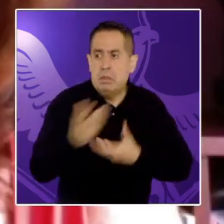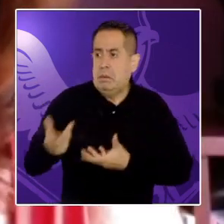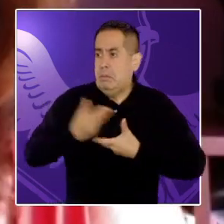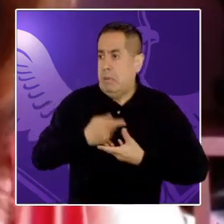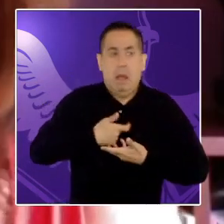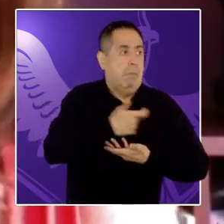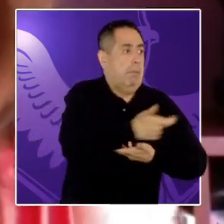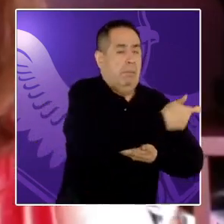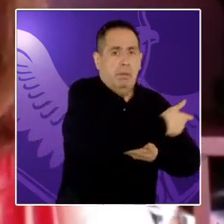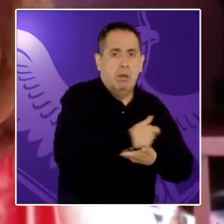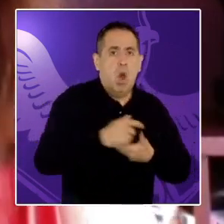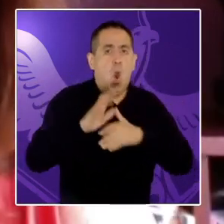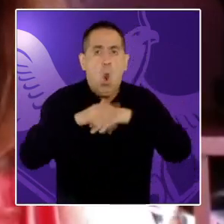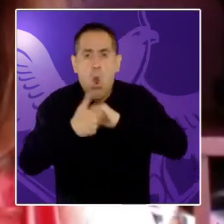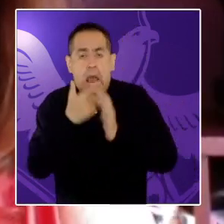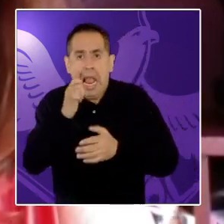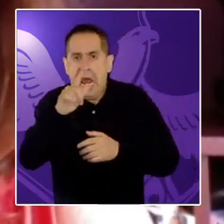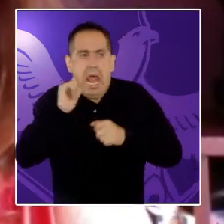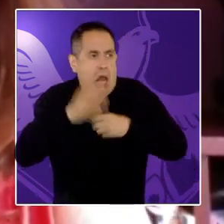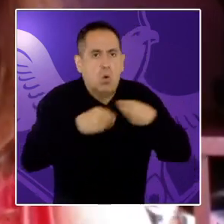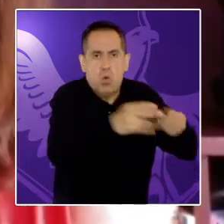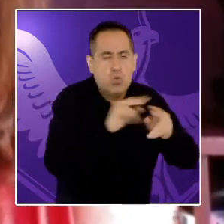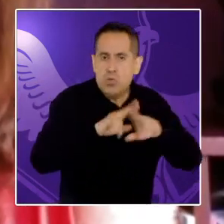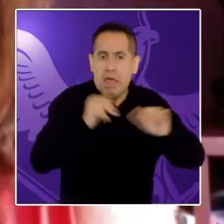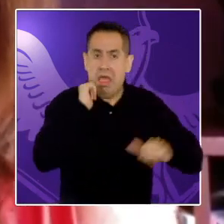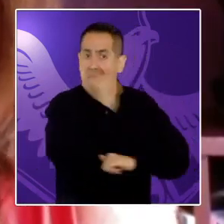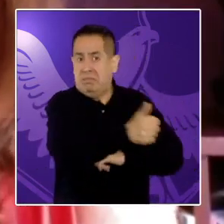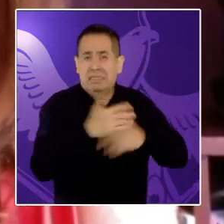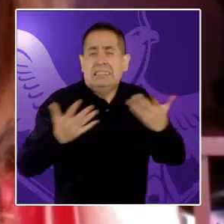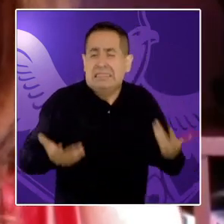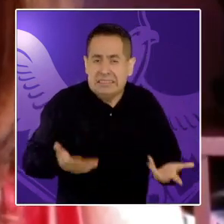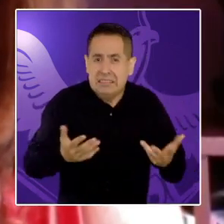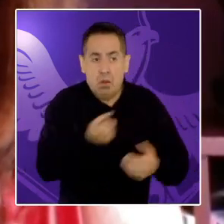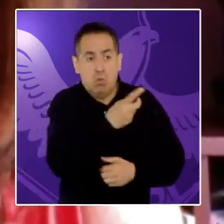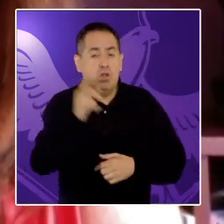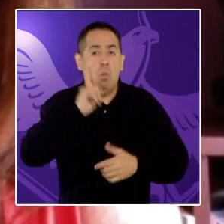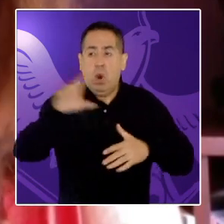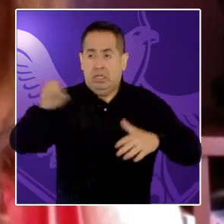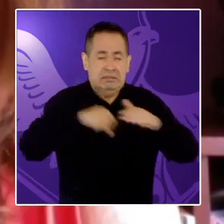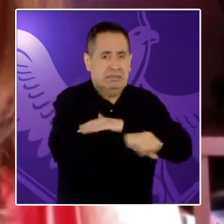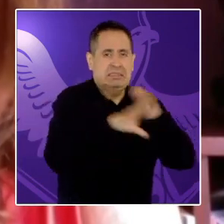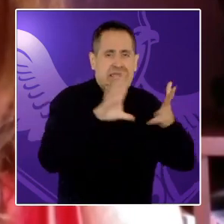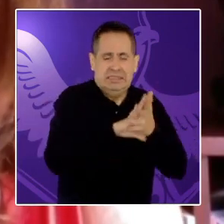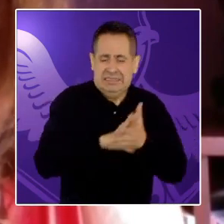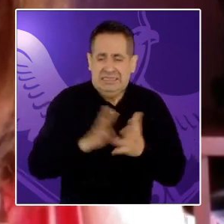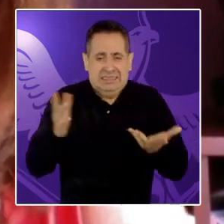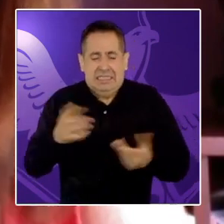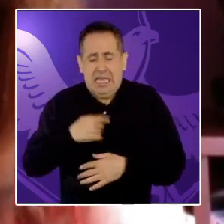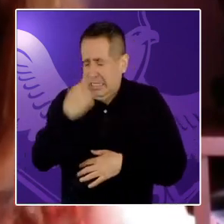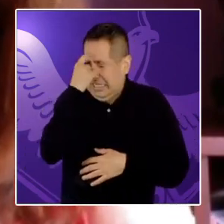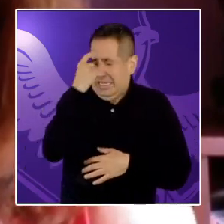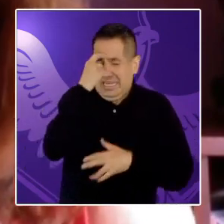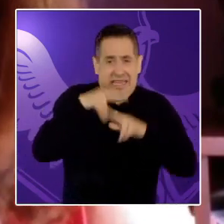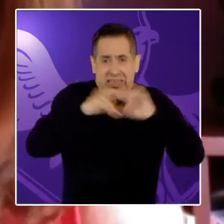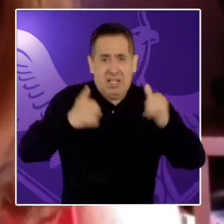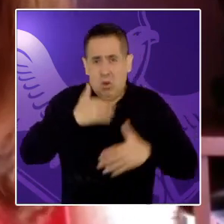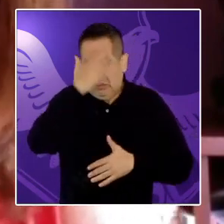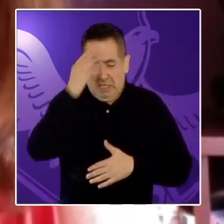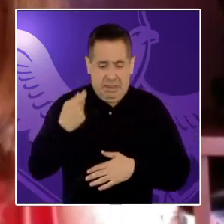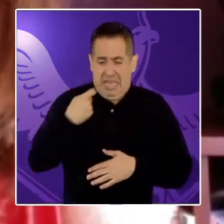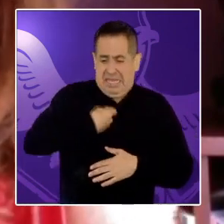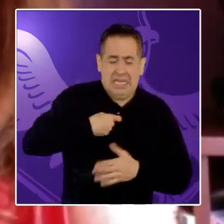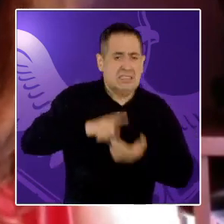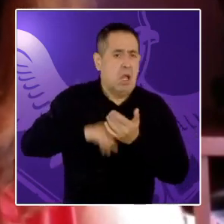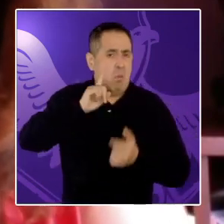este caso tapabocas y gel, que no lo provee la institución. Un gran número de las mujeres que caen presas demuestra haber vivido en el límite de la inconsciencia